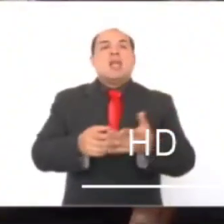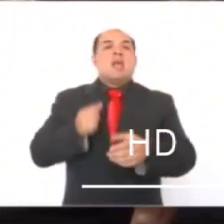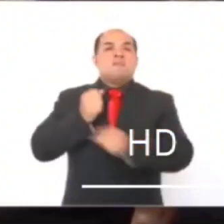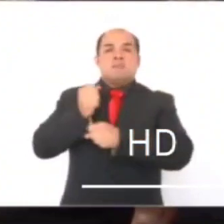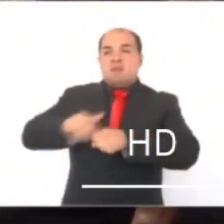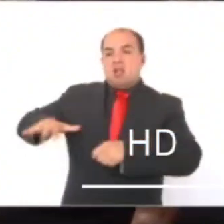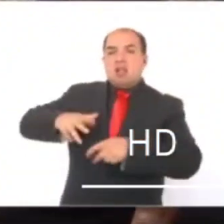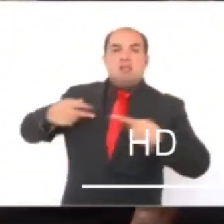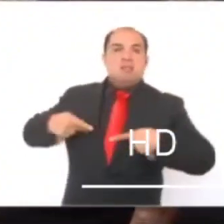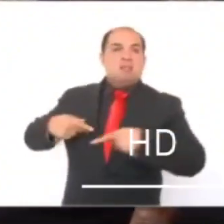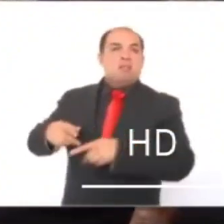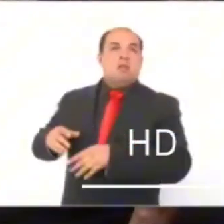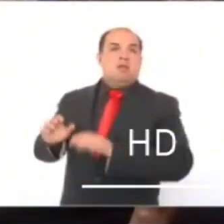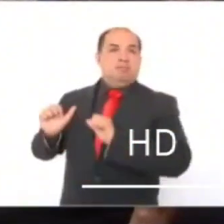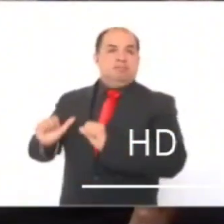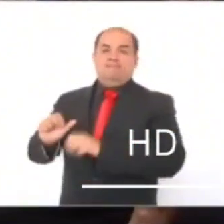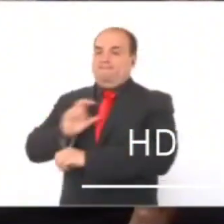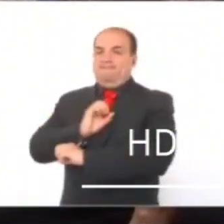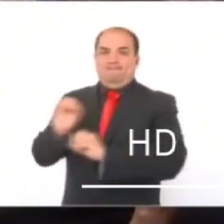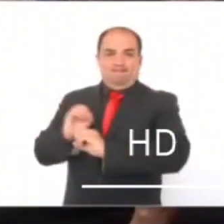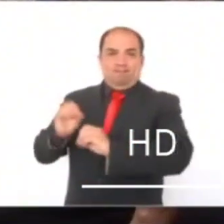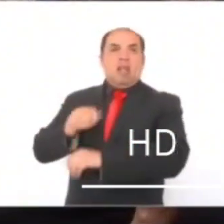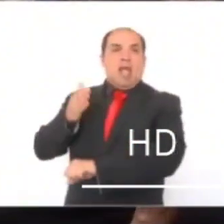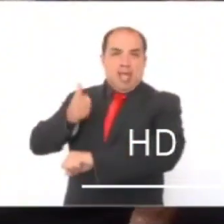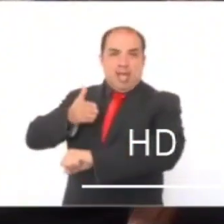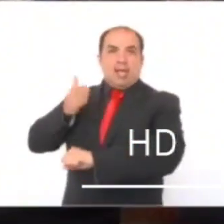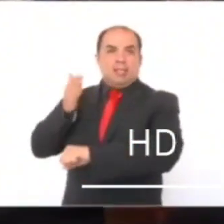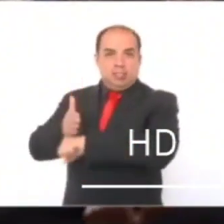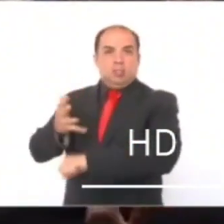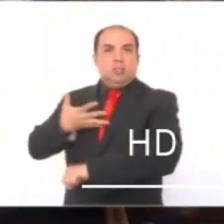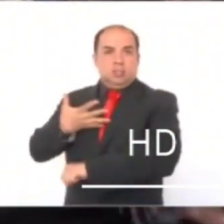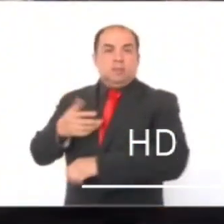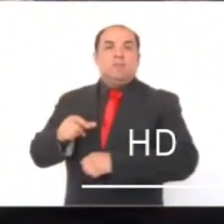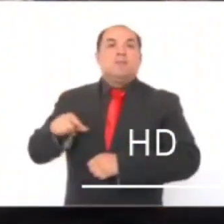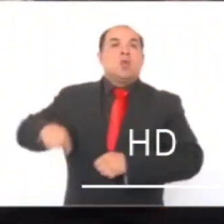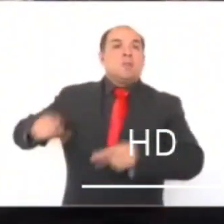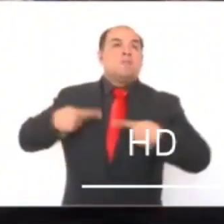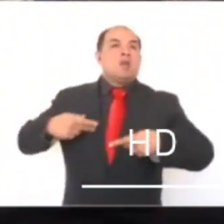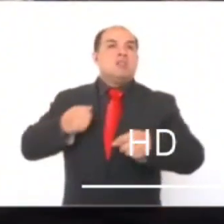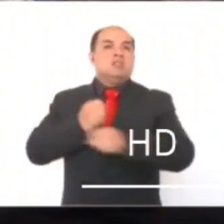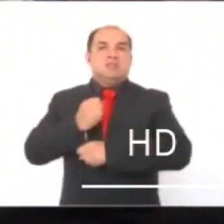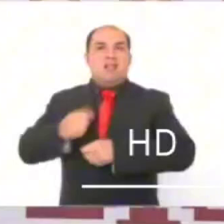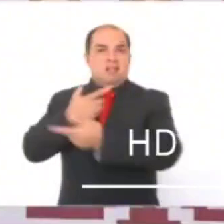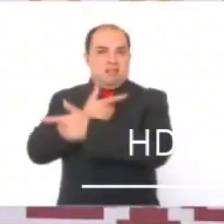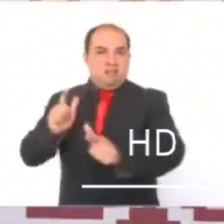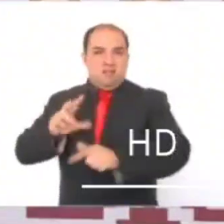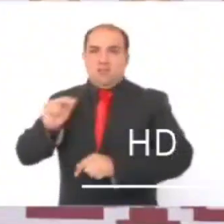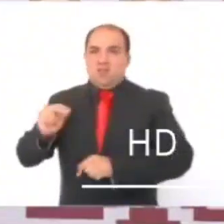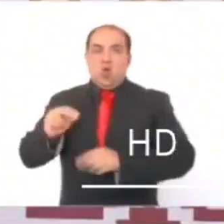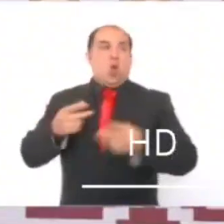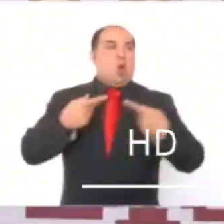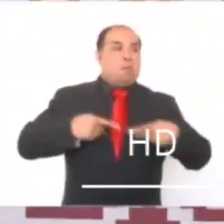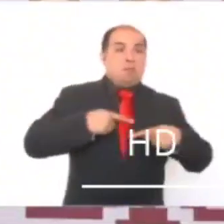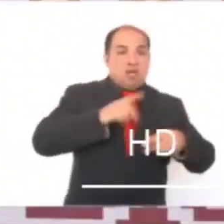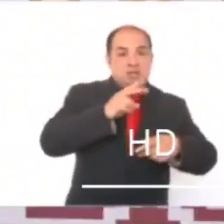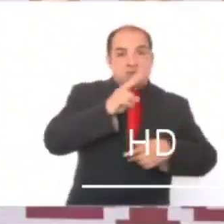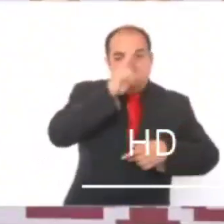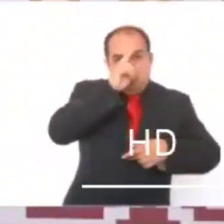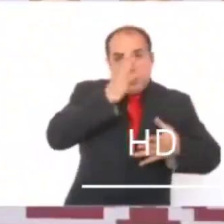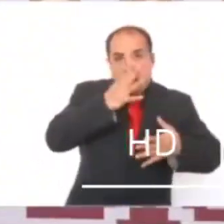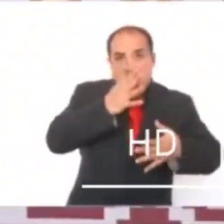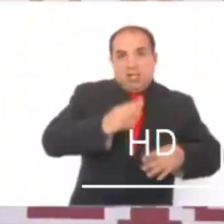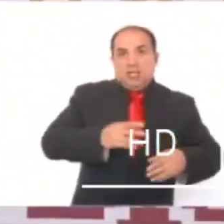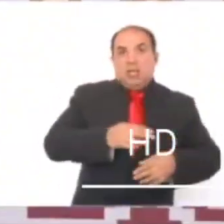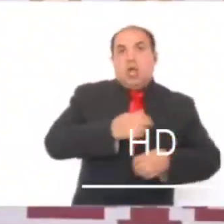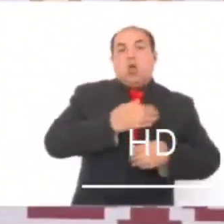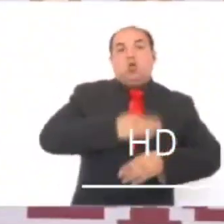ataque quede sin castigo, ningún agresor quede libre y ninguna víctima sin justicia. Nuestro gobierno de la